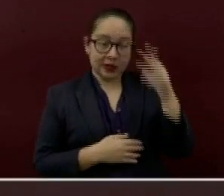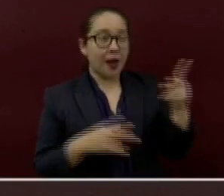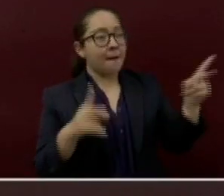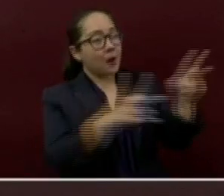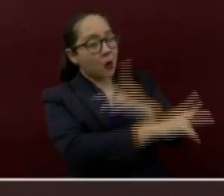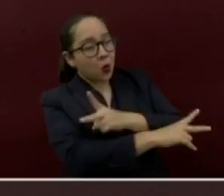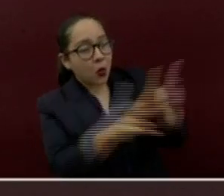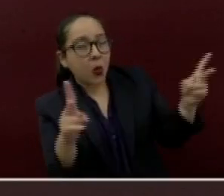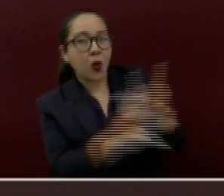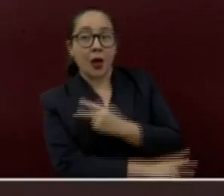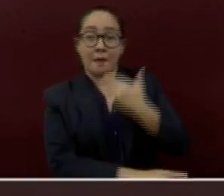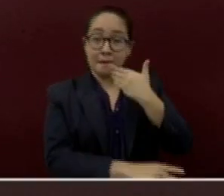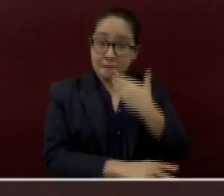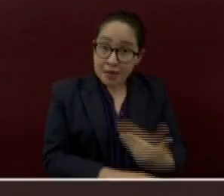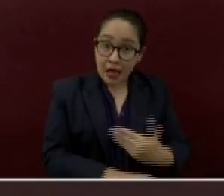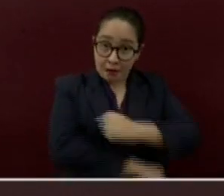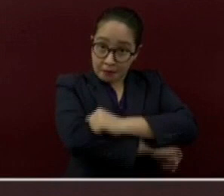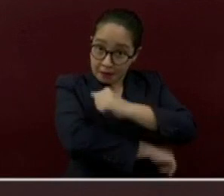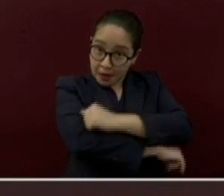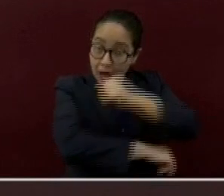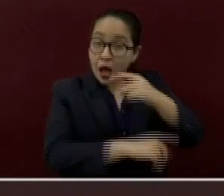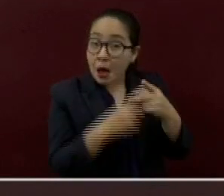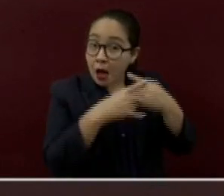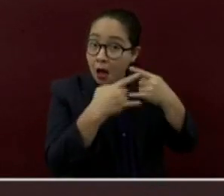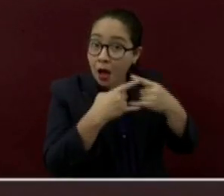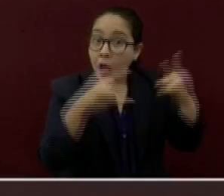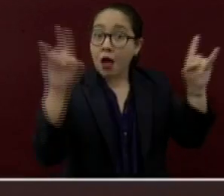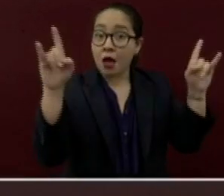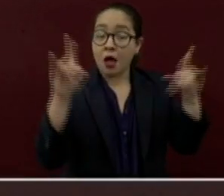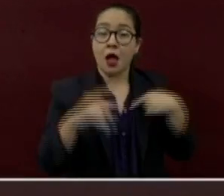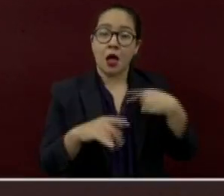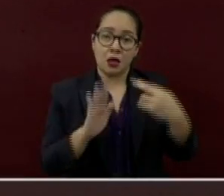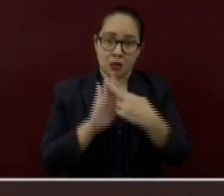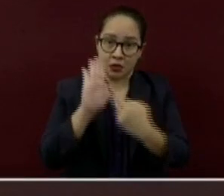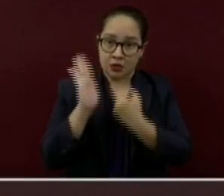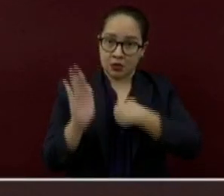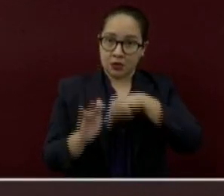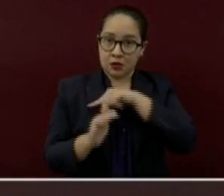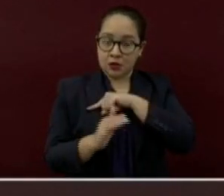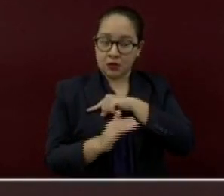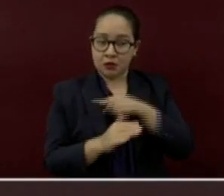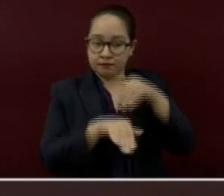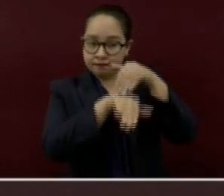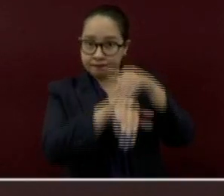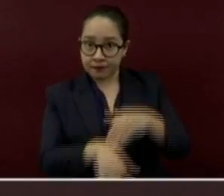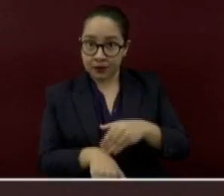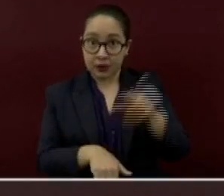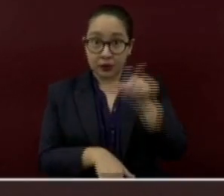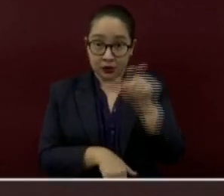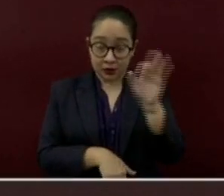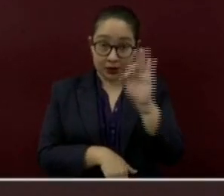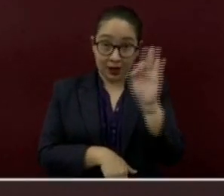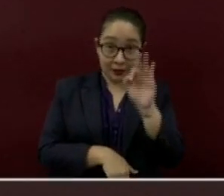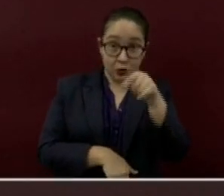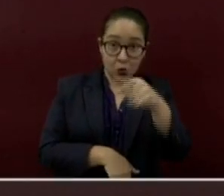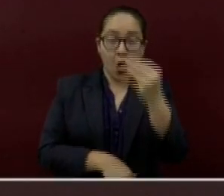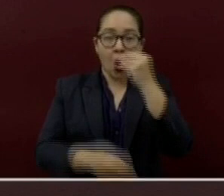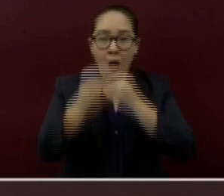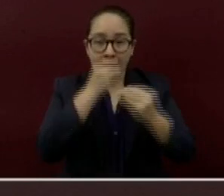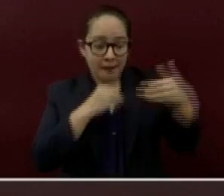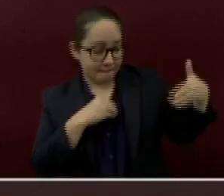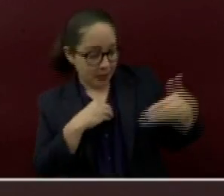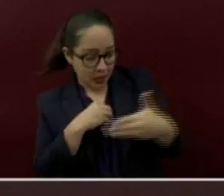adecuada y emplee los protocolos sanitarios si consume pescados y mariscos